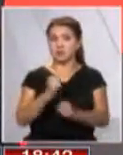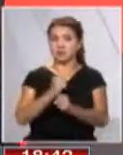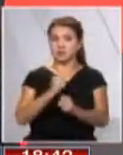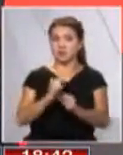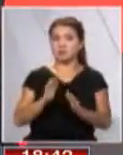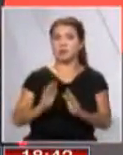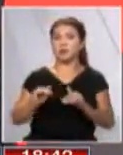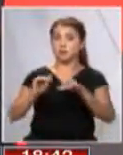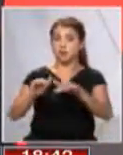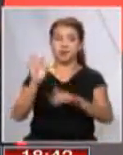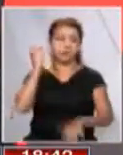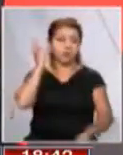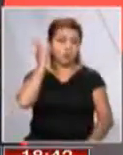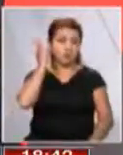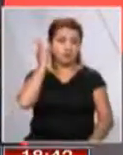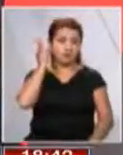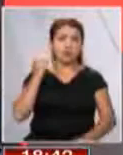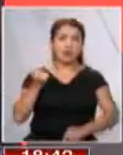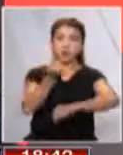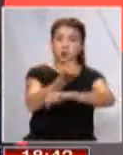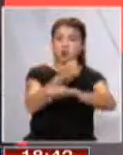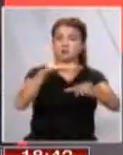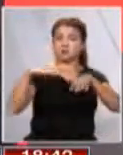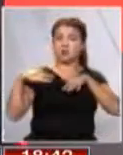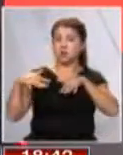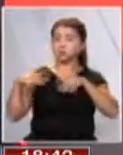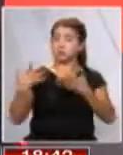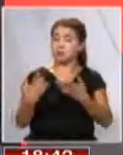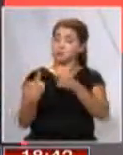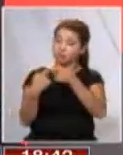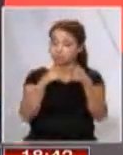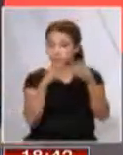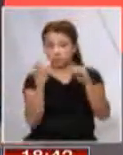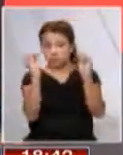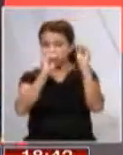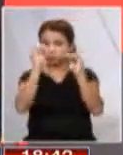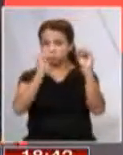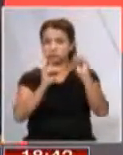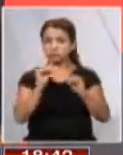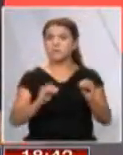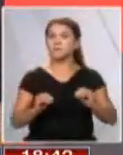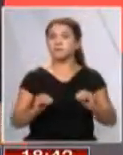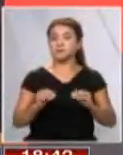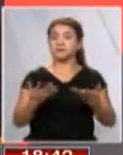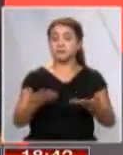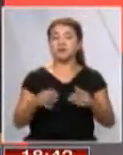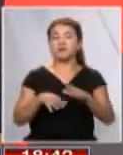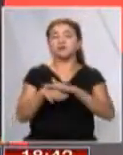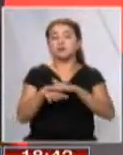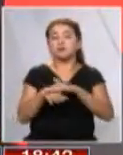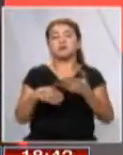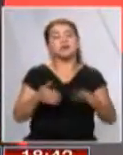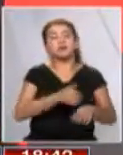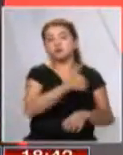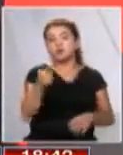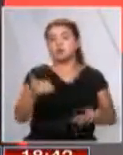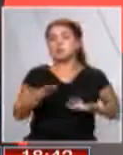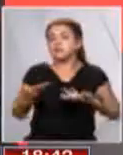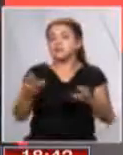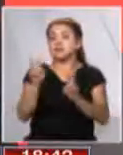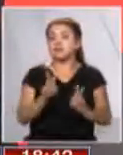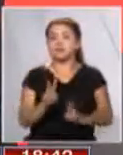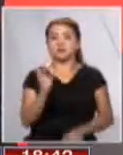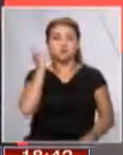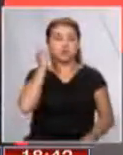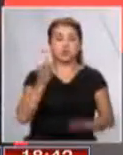las mujeres para aportar en un seminario para discutir y poner y estar disponible para poner todo lo que uno es al servicio de las